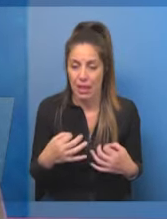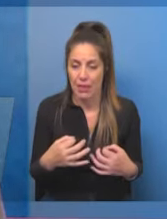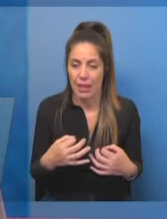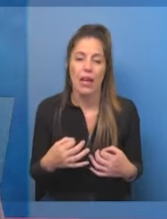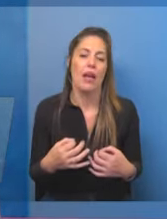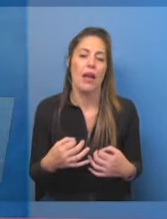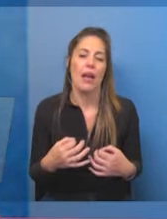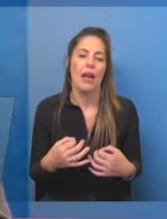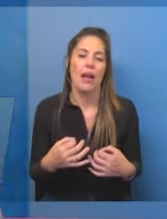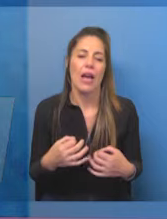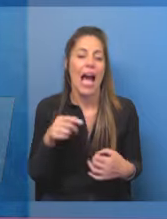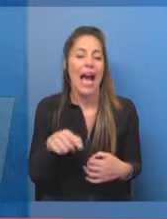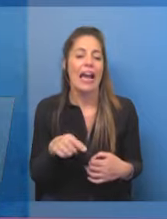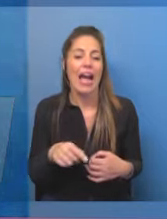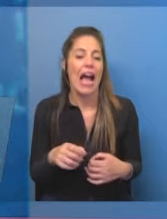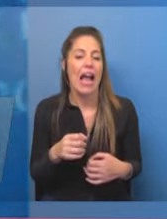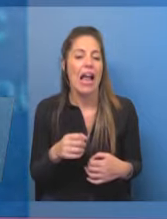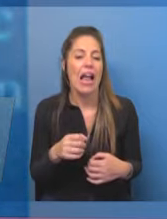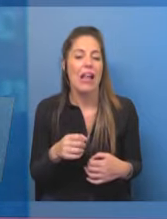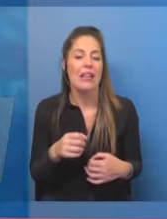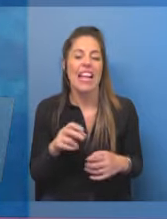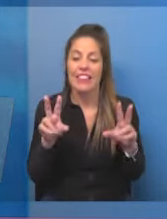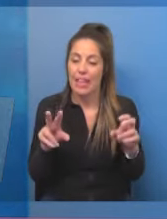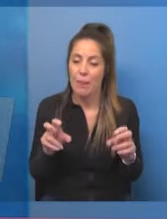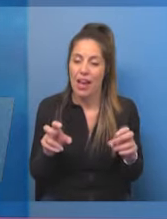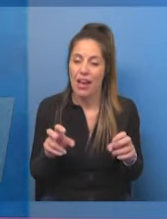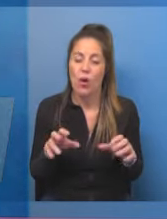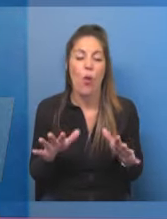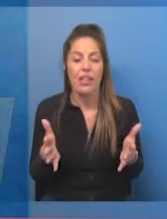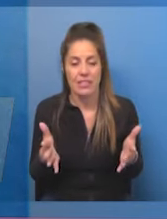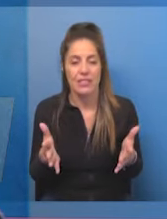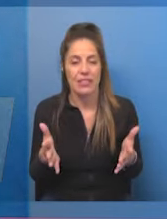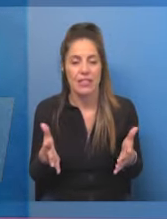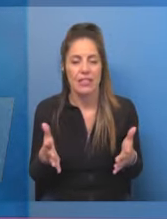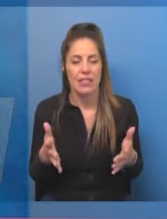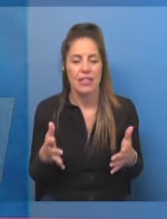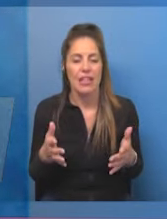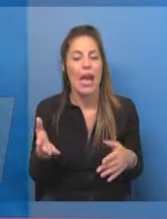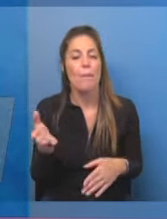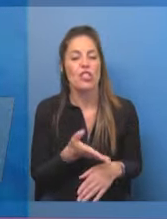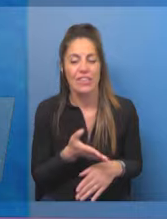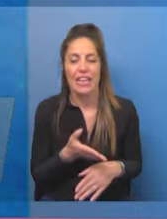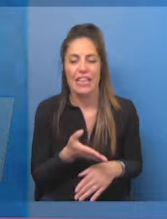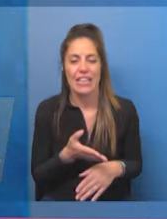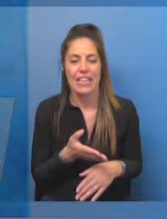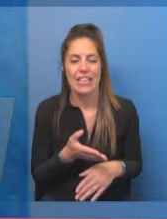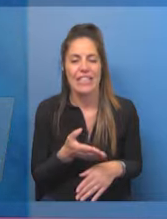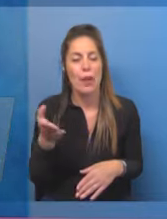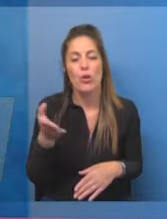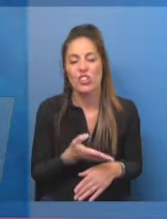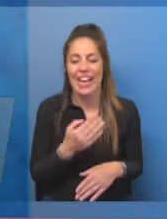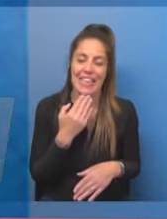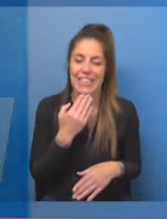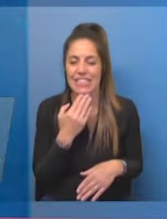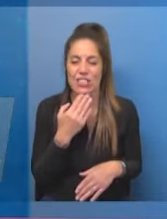sentido y acá la clave es bueno es ese Porque si el porcentaje